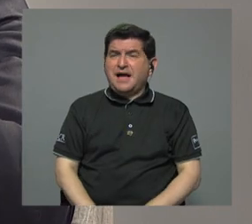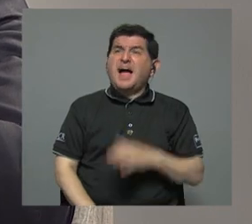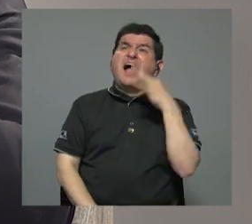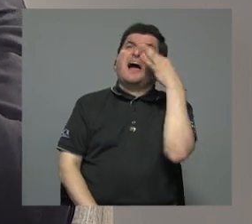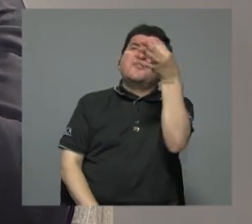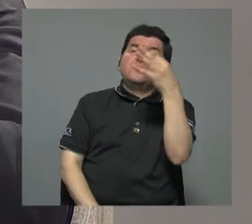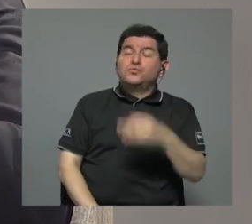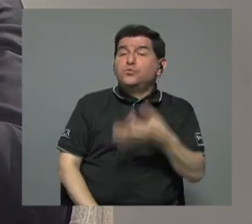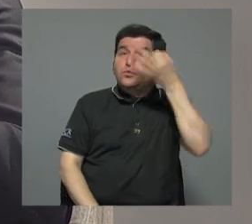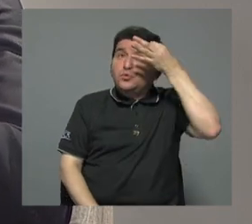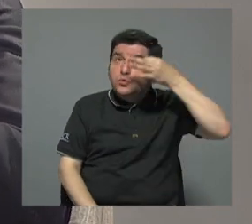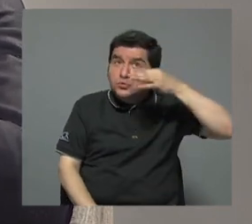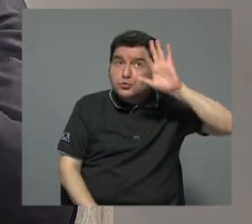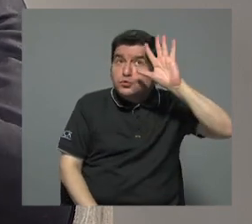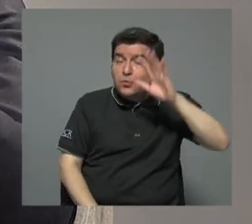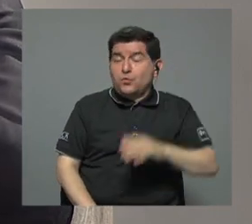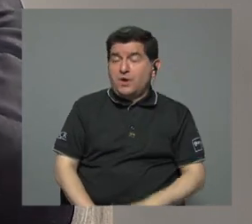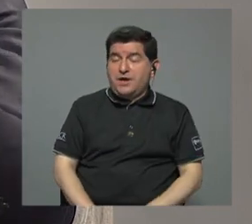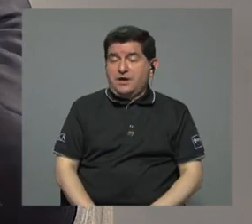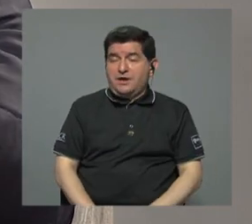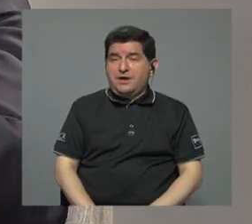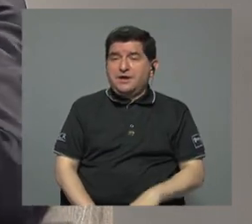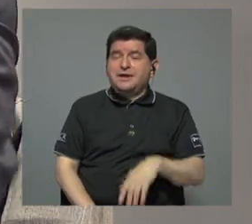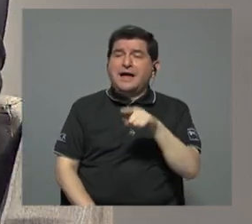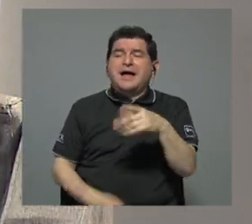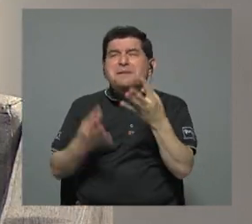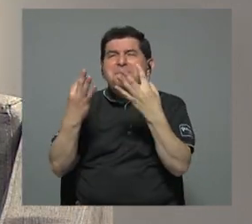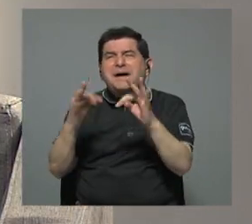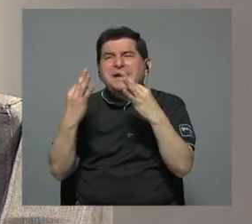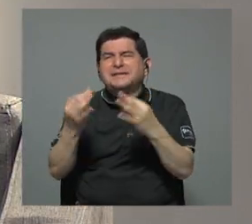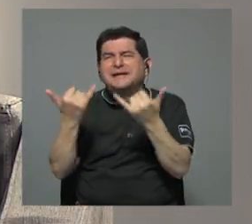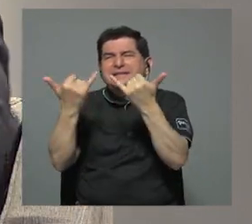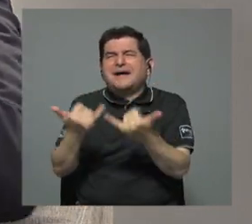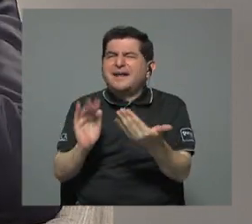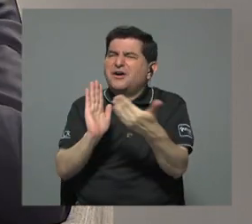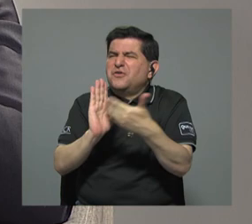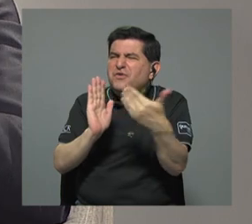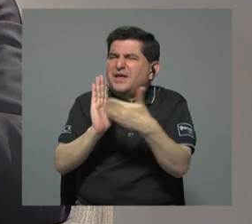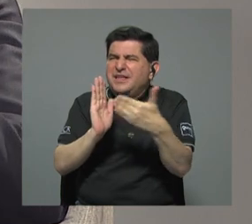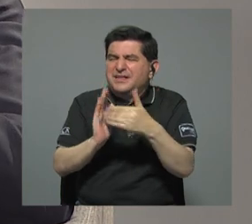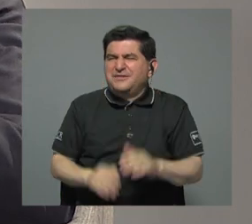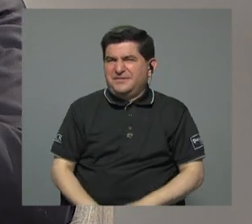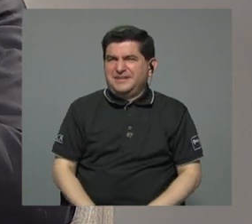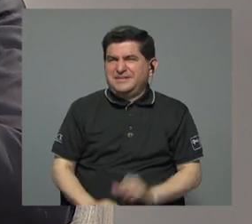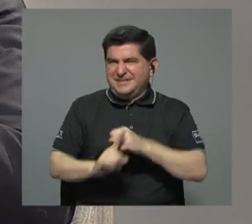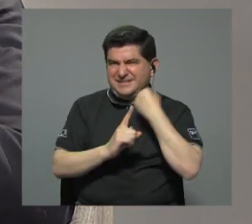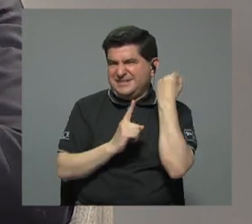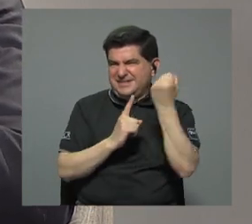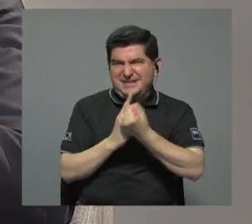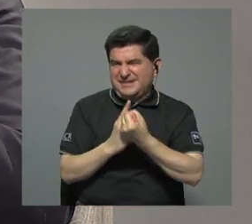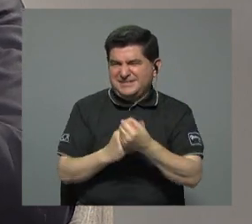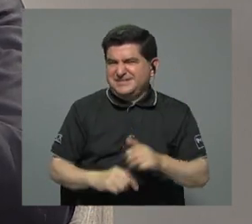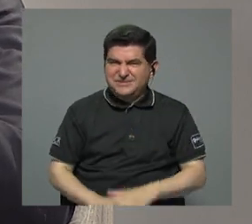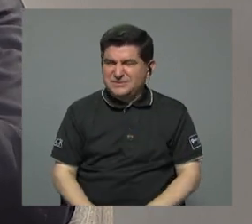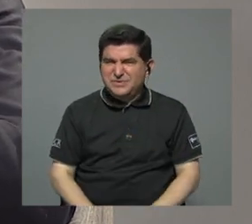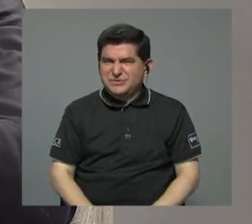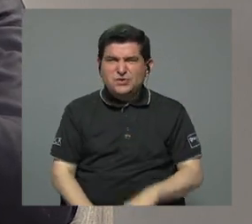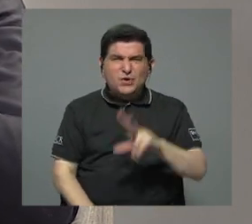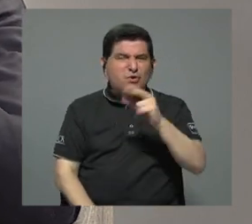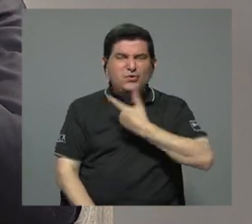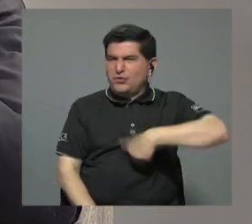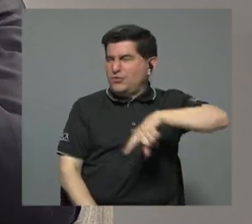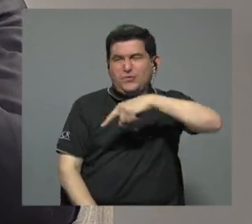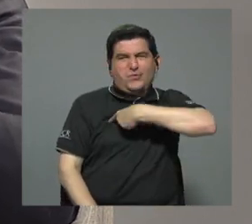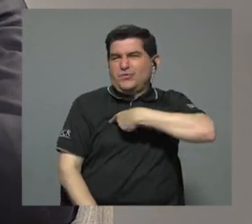futuro como un supuesto de gloria estatal como del lugar y es jalar digamos hacia el sótano en el que no no no no tenemos